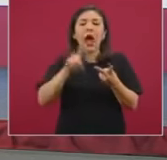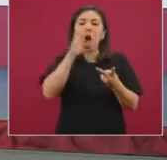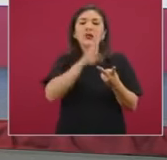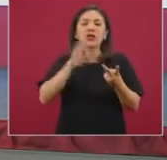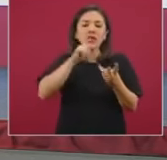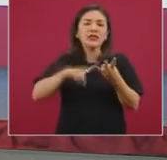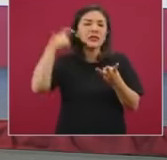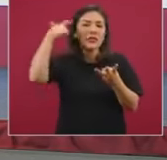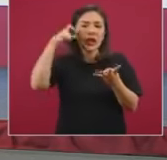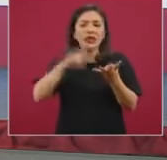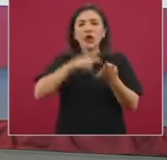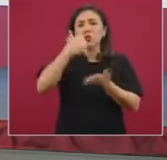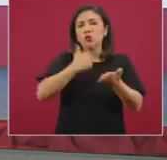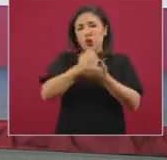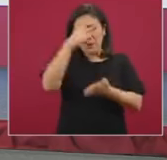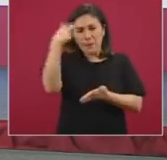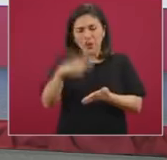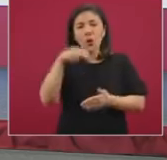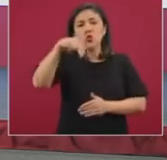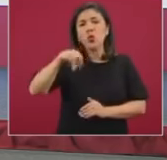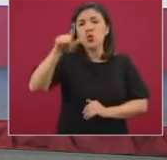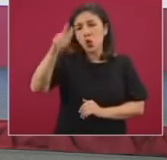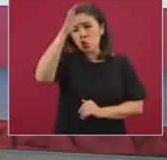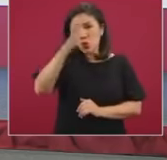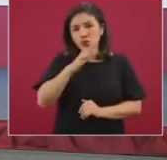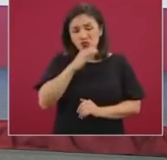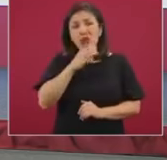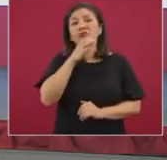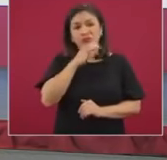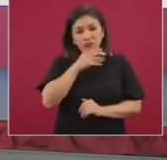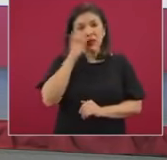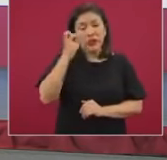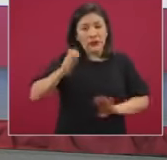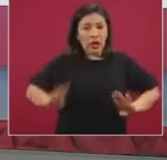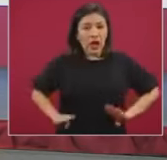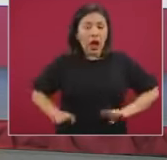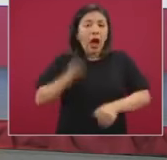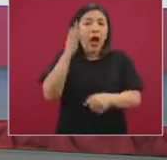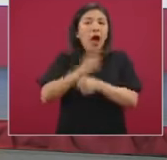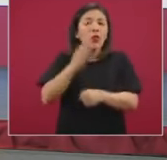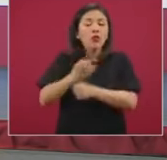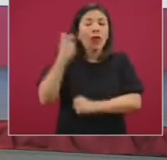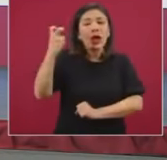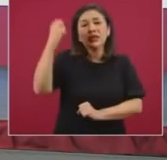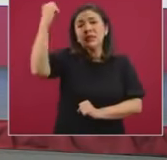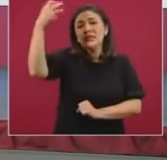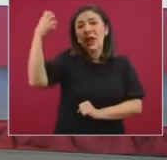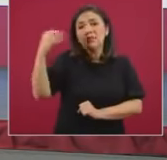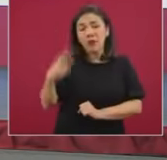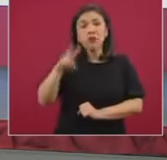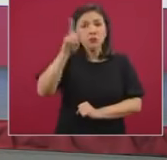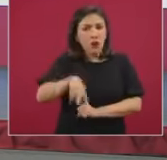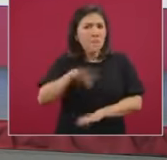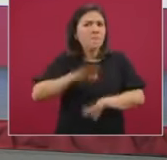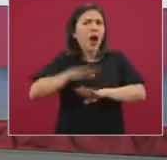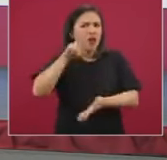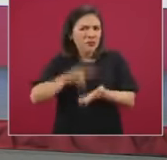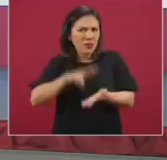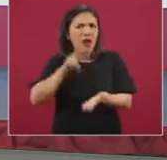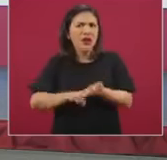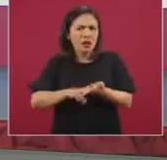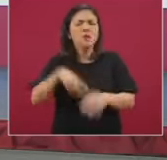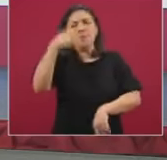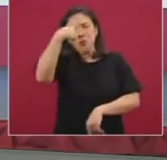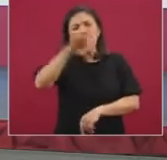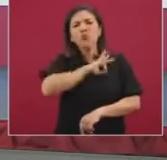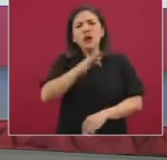Querétaro, Ciudad de México, Nuevo León y Coahuila. Este es el estatus en el que está. Este instrumento ha sido de gran valor para, por un